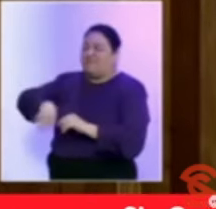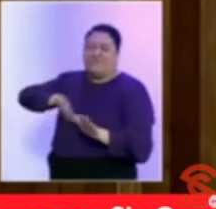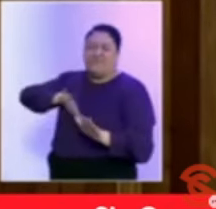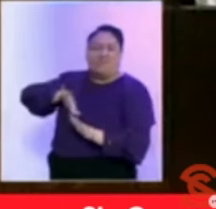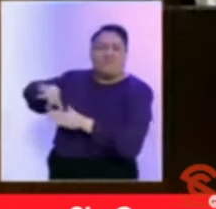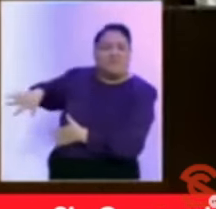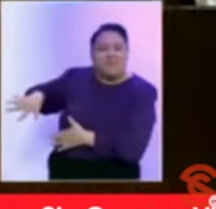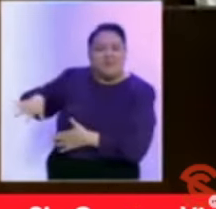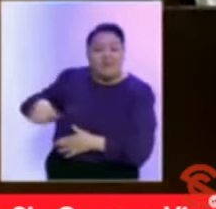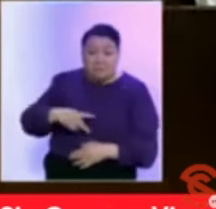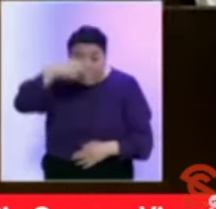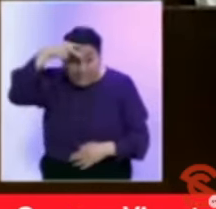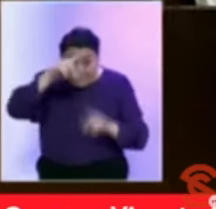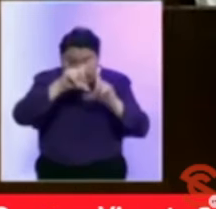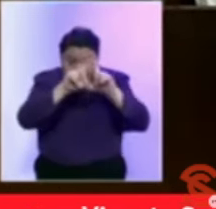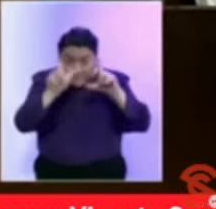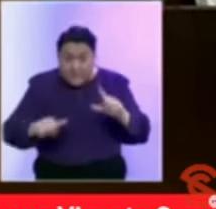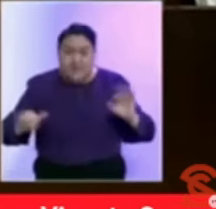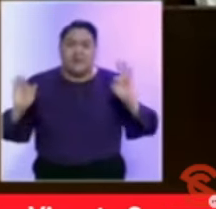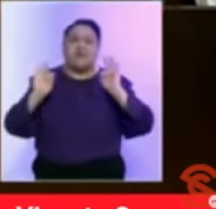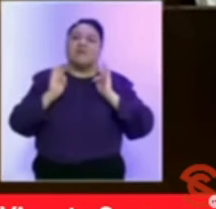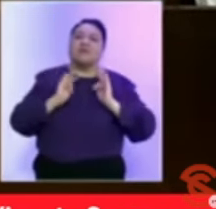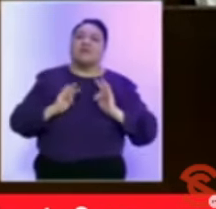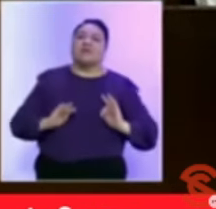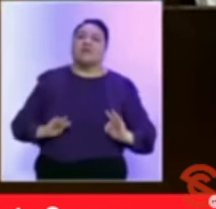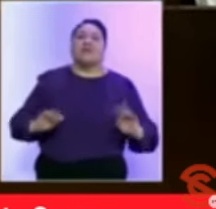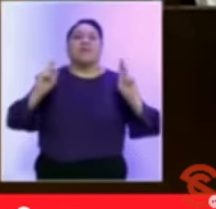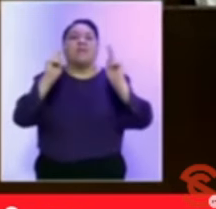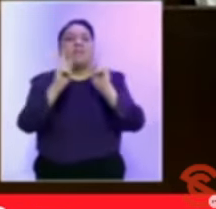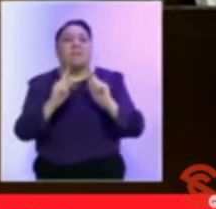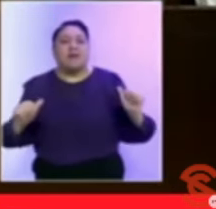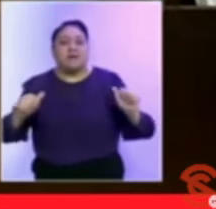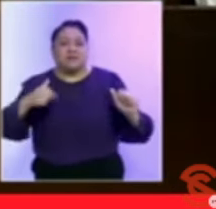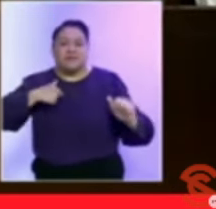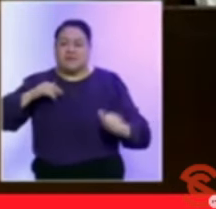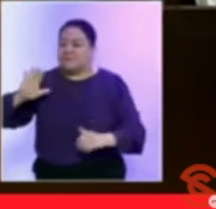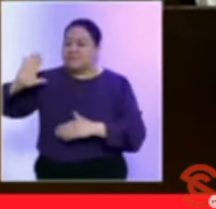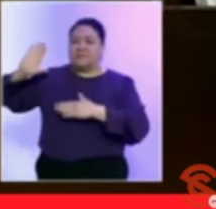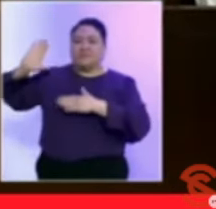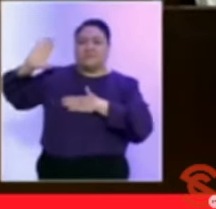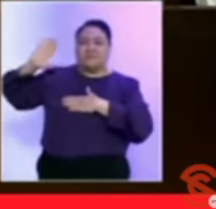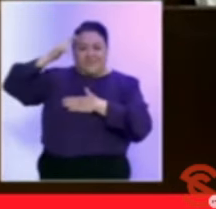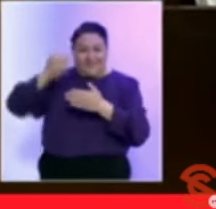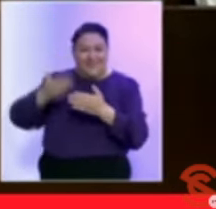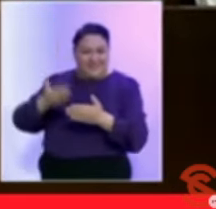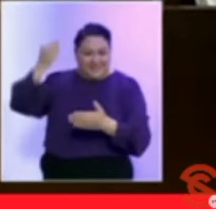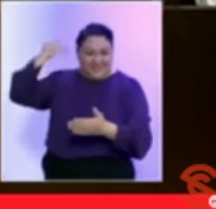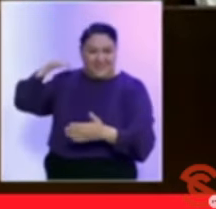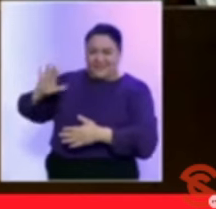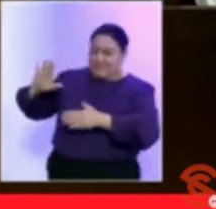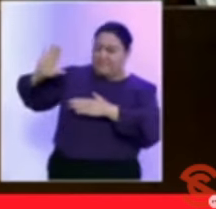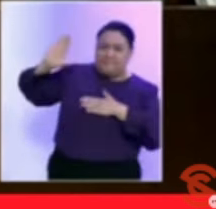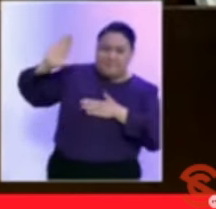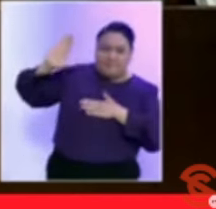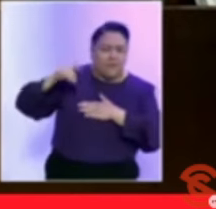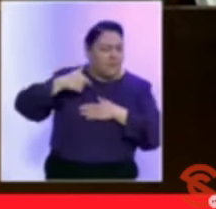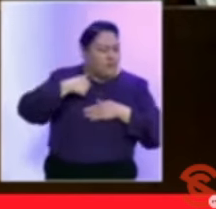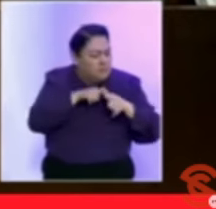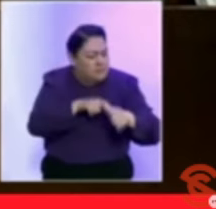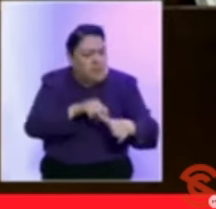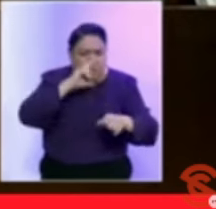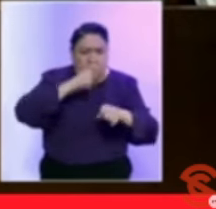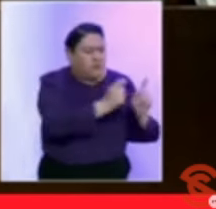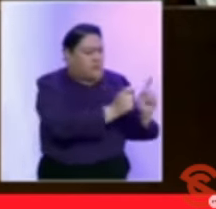un México con paz Me comprometí durante el proceso electoral a seguir construyendo la